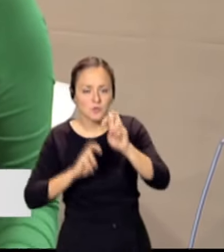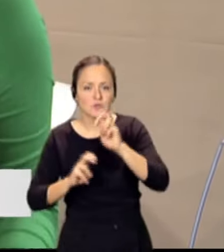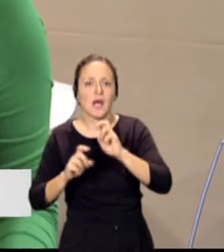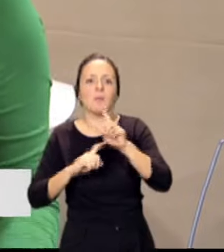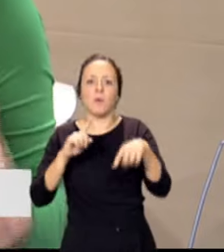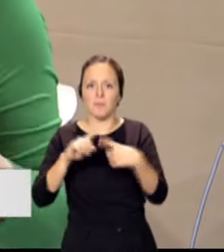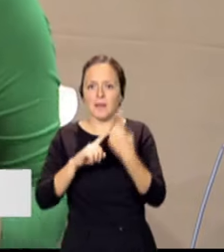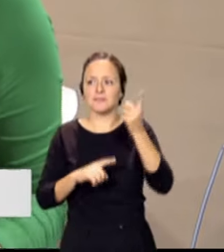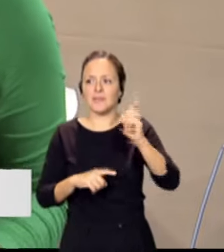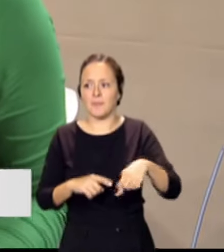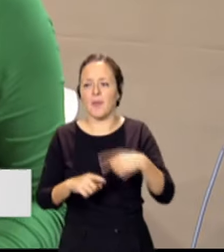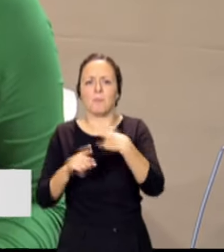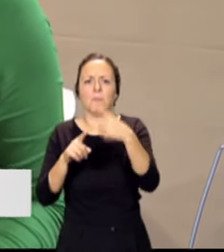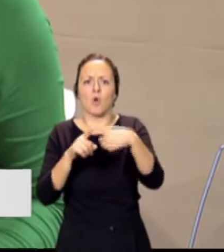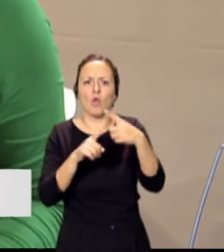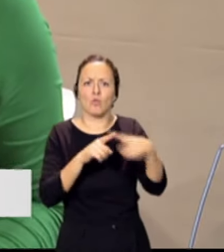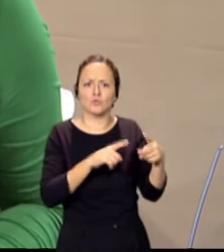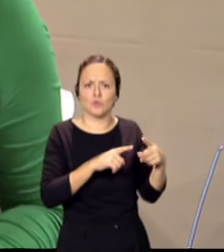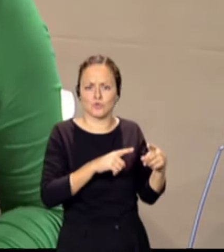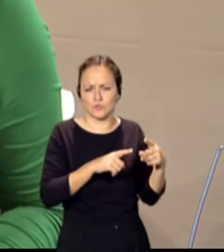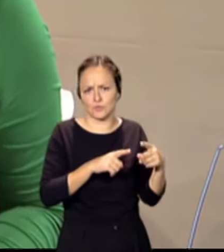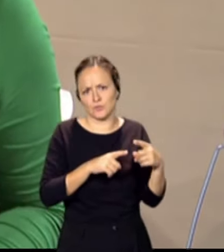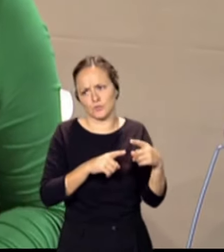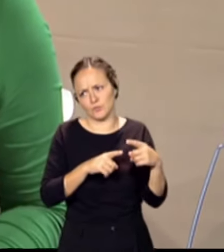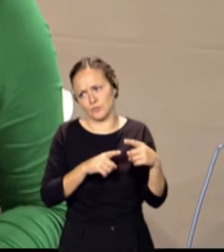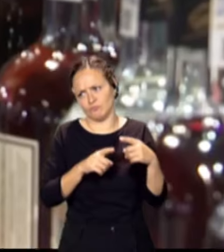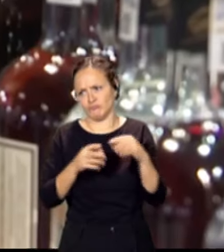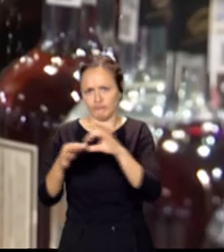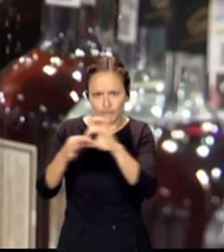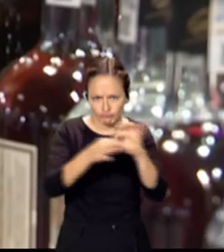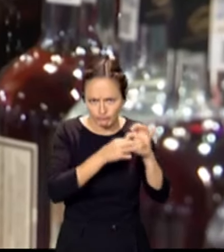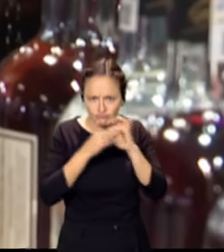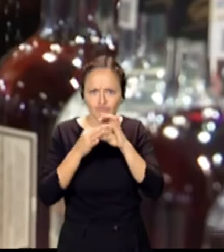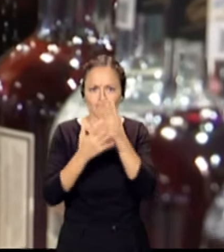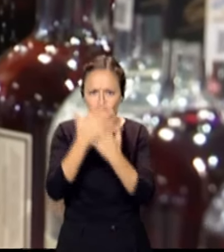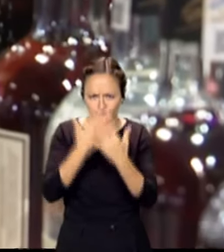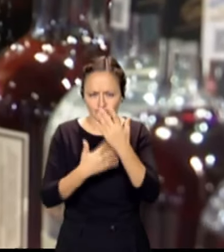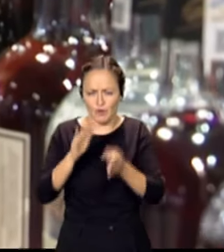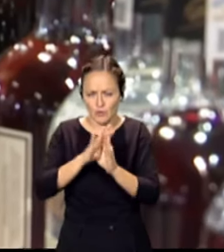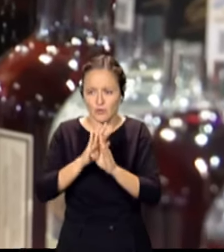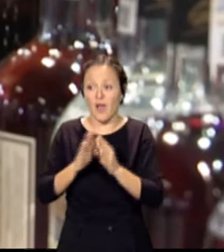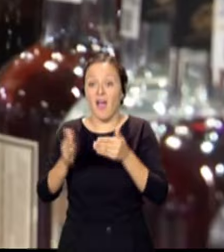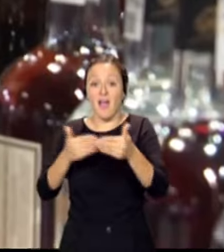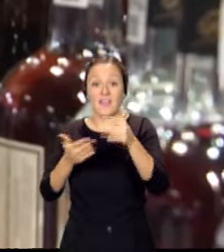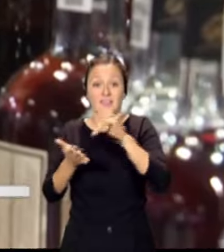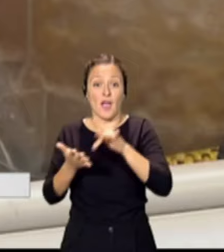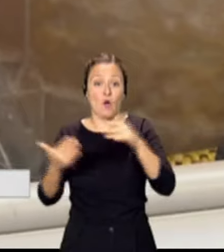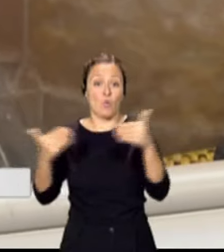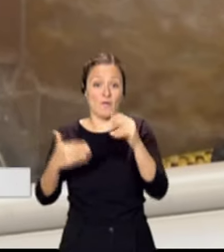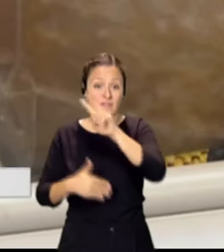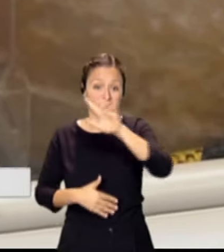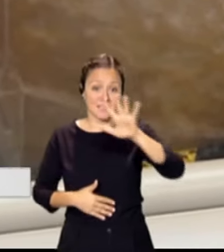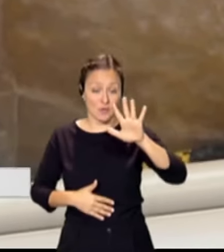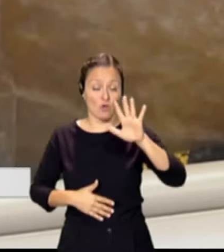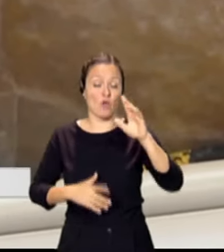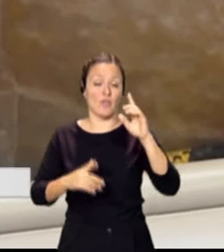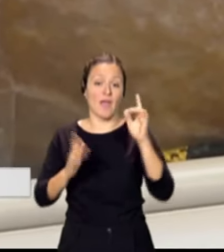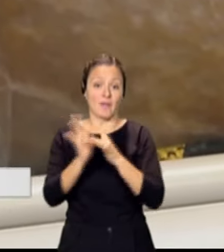seguir combinando sus productos Don con los que ellos crean hasta el próximo jueves 25 de abril Todos Los visitantes podrán